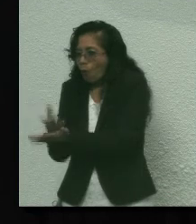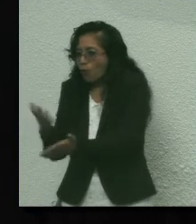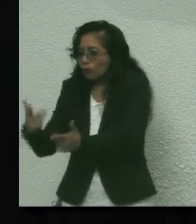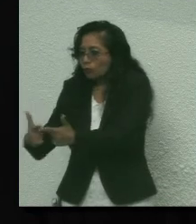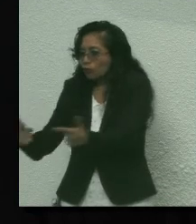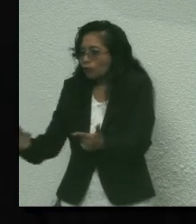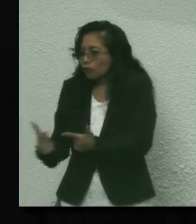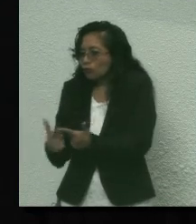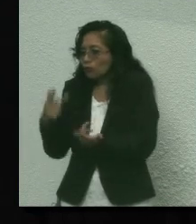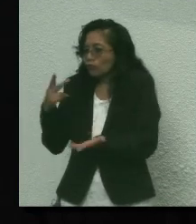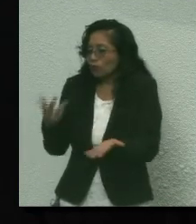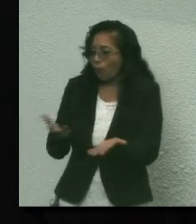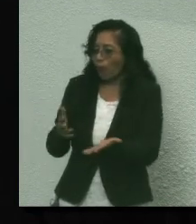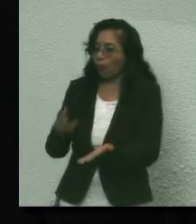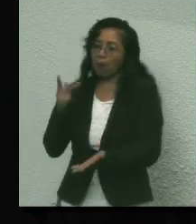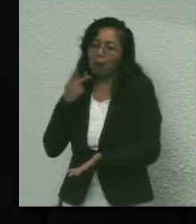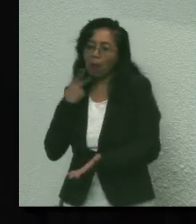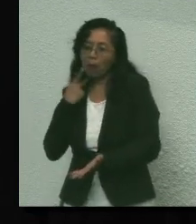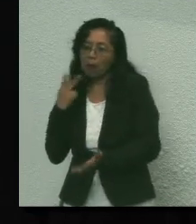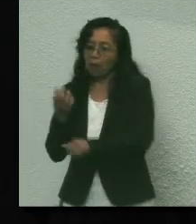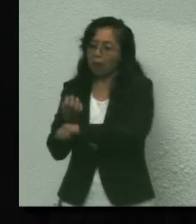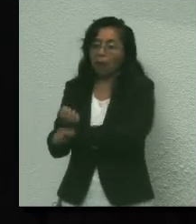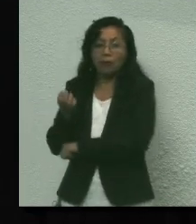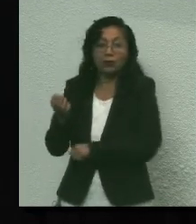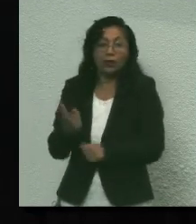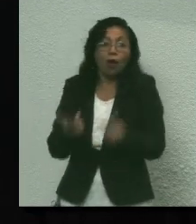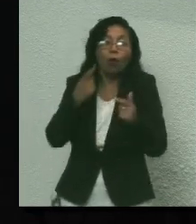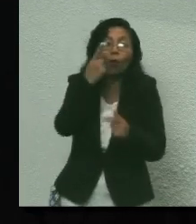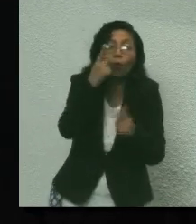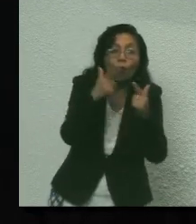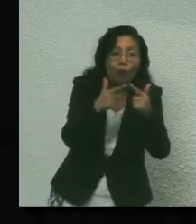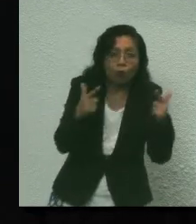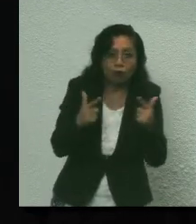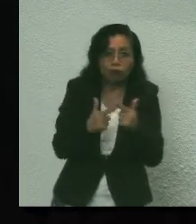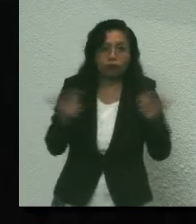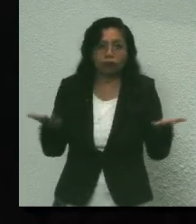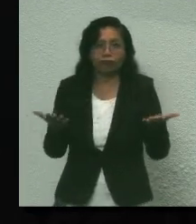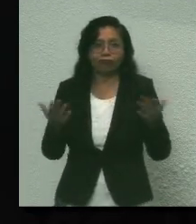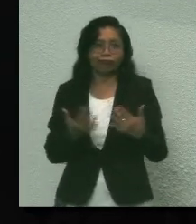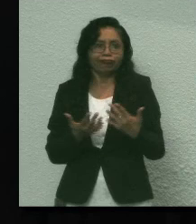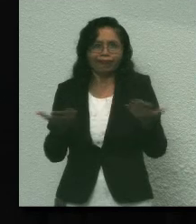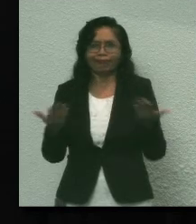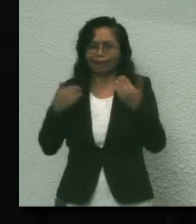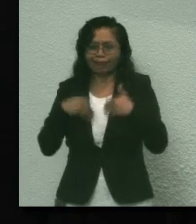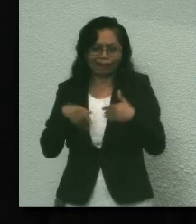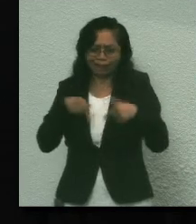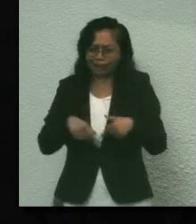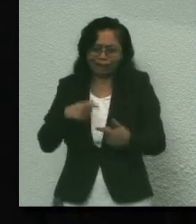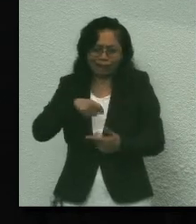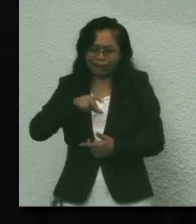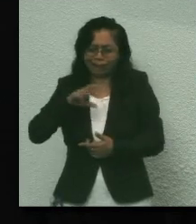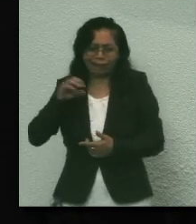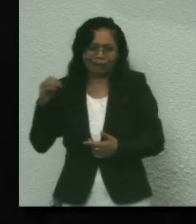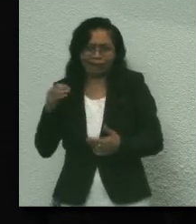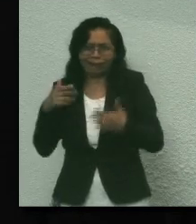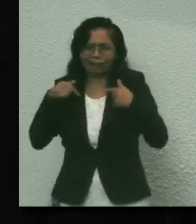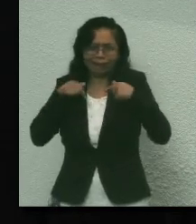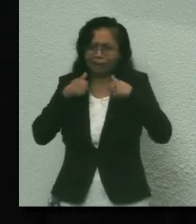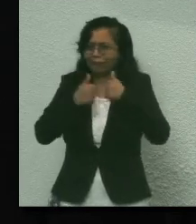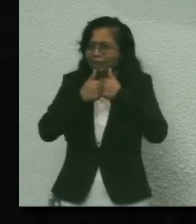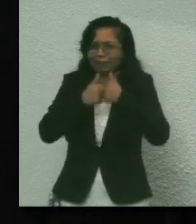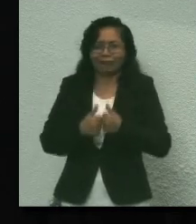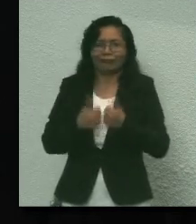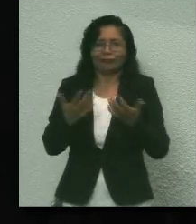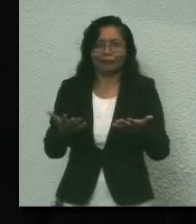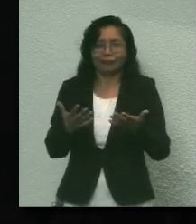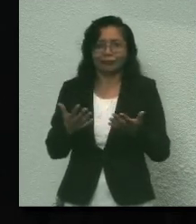las decisiones en el Estado. Un grupo que no pertenece a esta tierra, ni le tiene más apego que